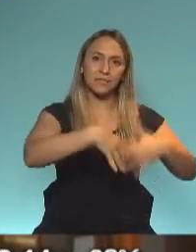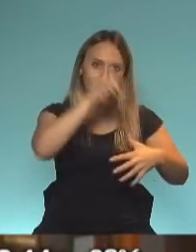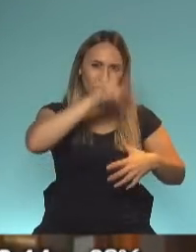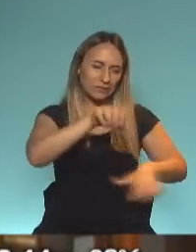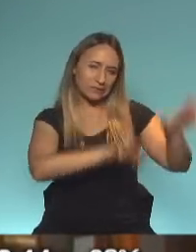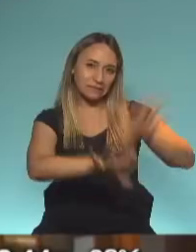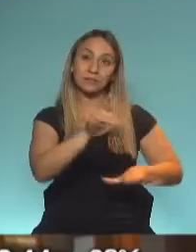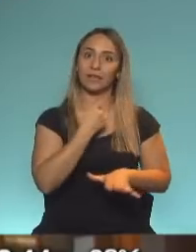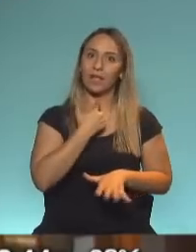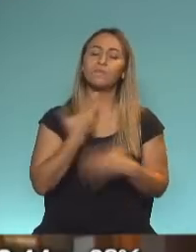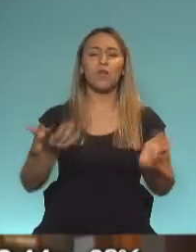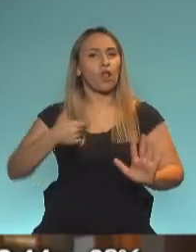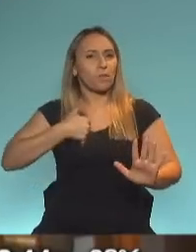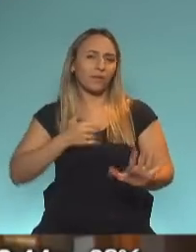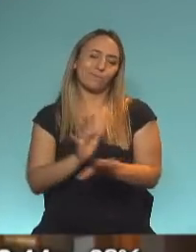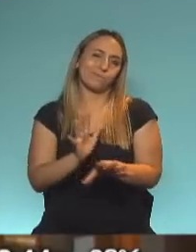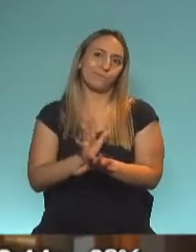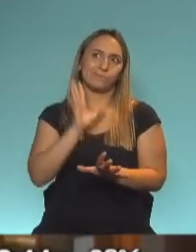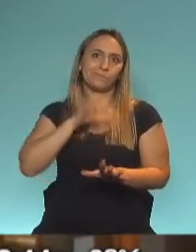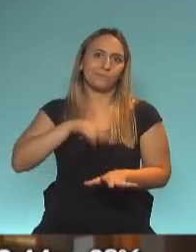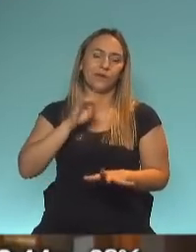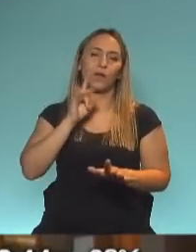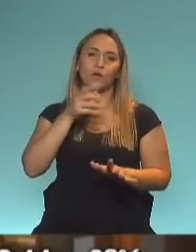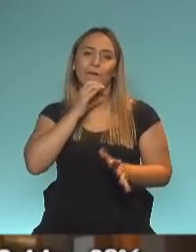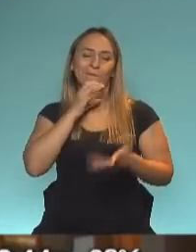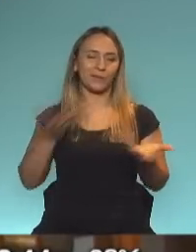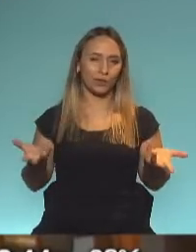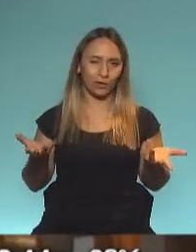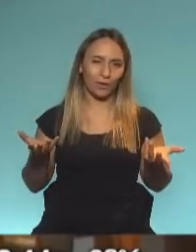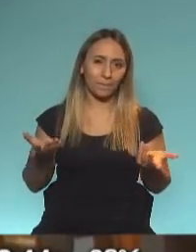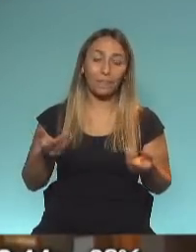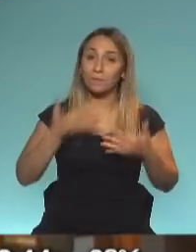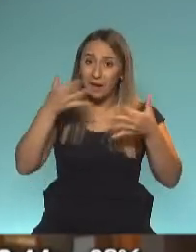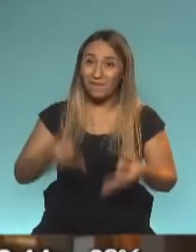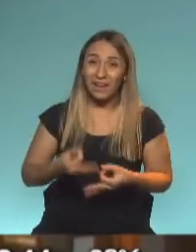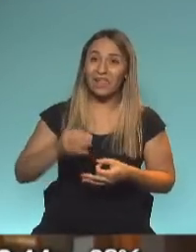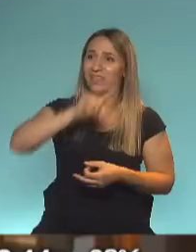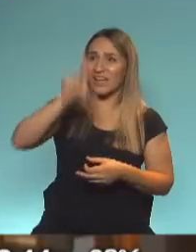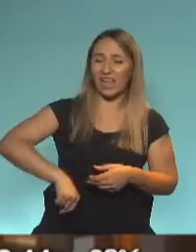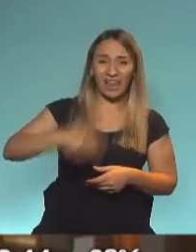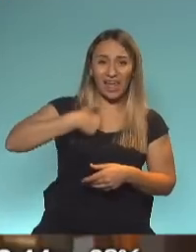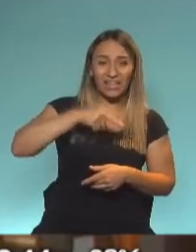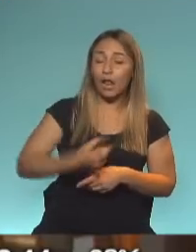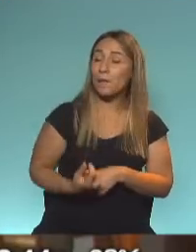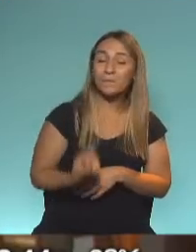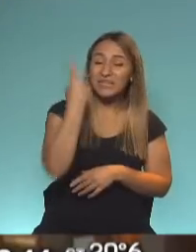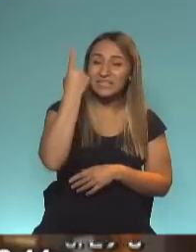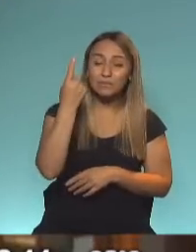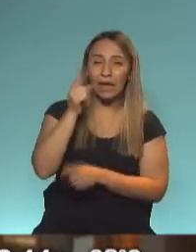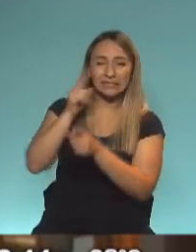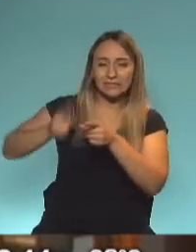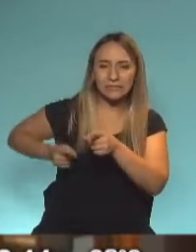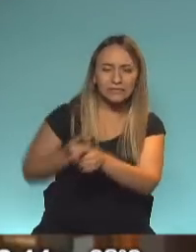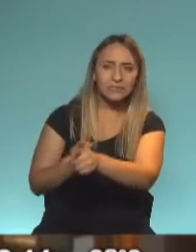lo mío en definitiva es anecdótico, porque vivimos en un país donde la principal perseguida política es la vicepresidenta